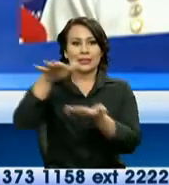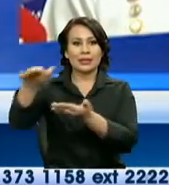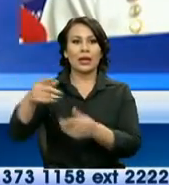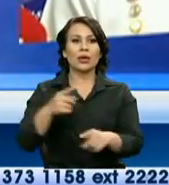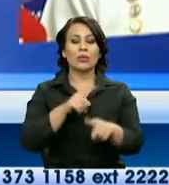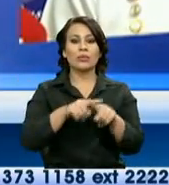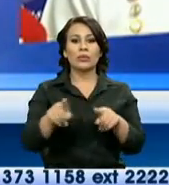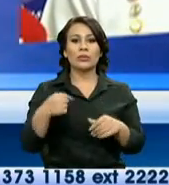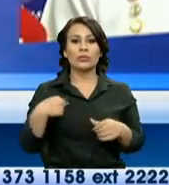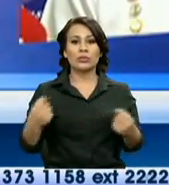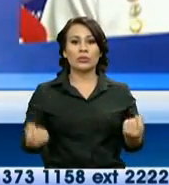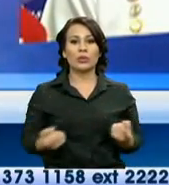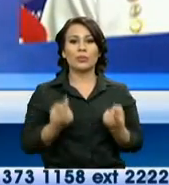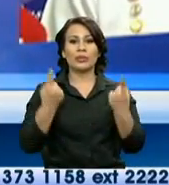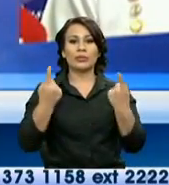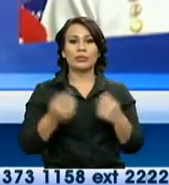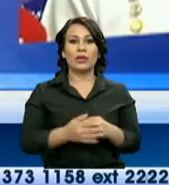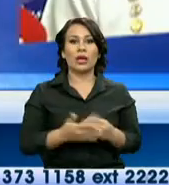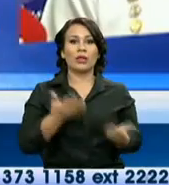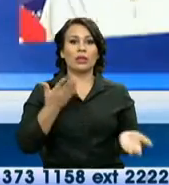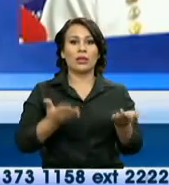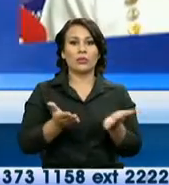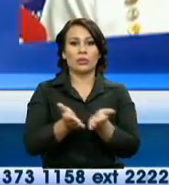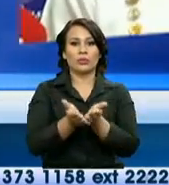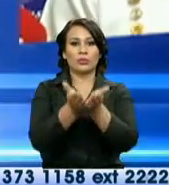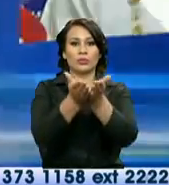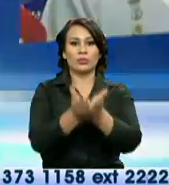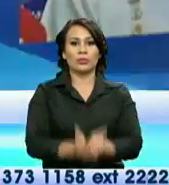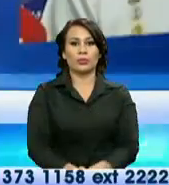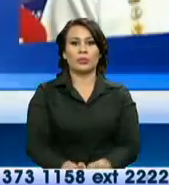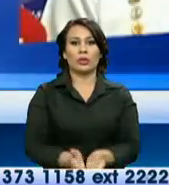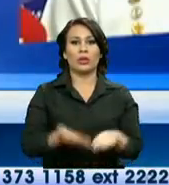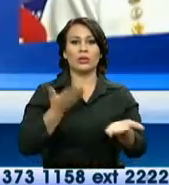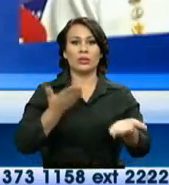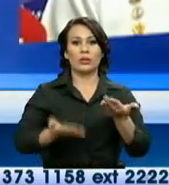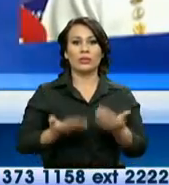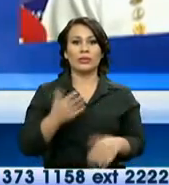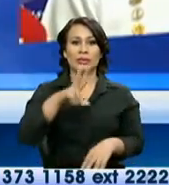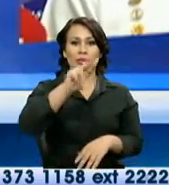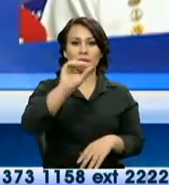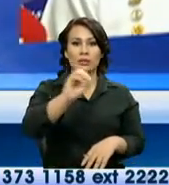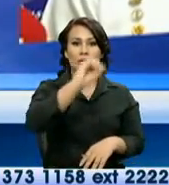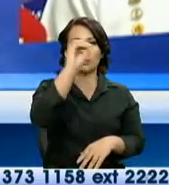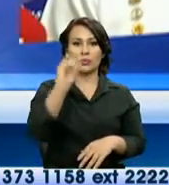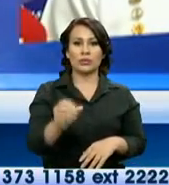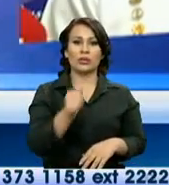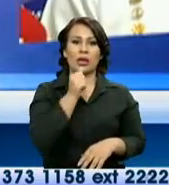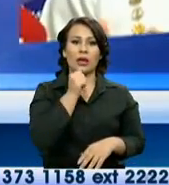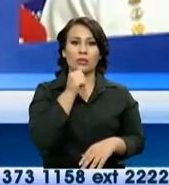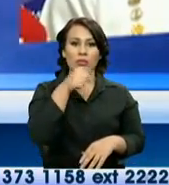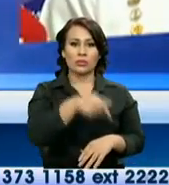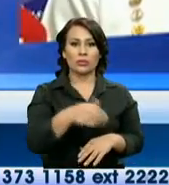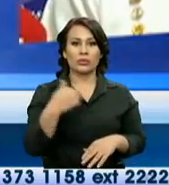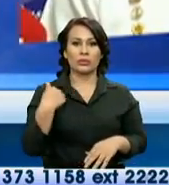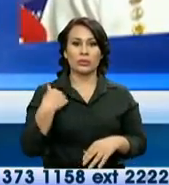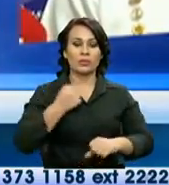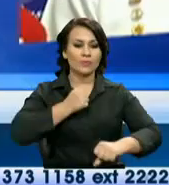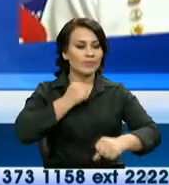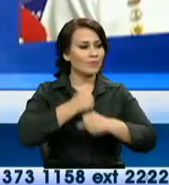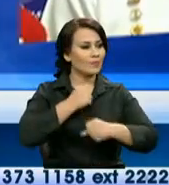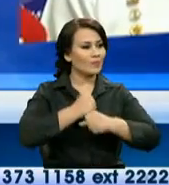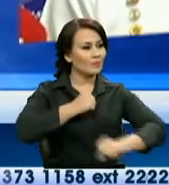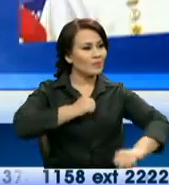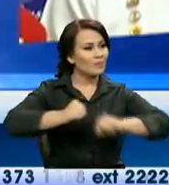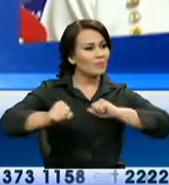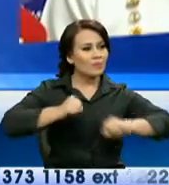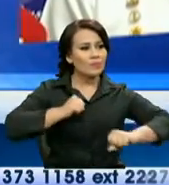detectados iban a tratar de hundir el semisumergible. Estaba con el 30% de agua. Comenzamos nuestras labores de rescate